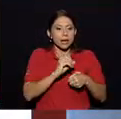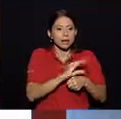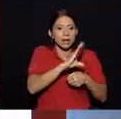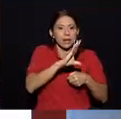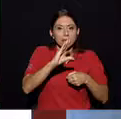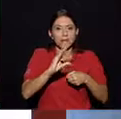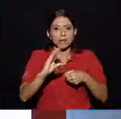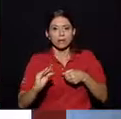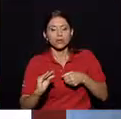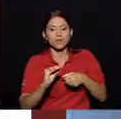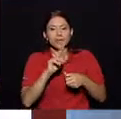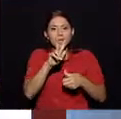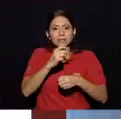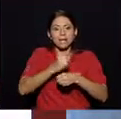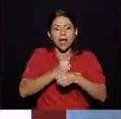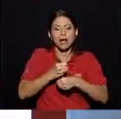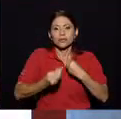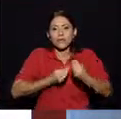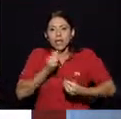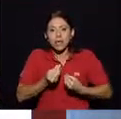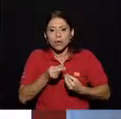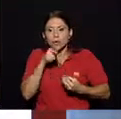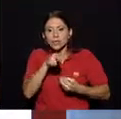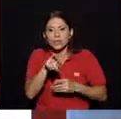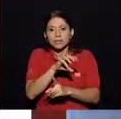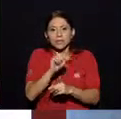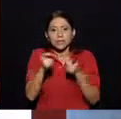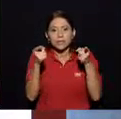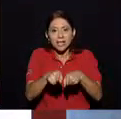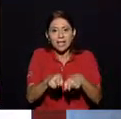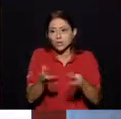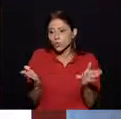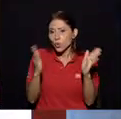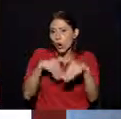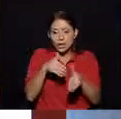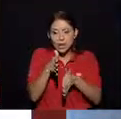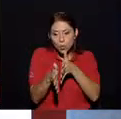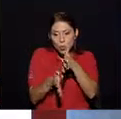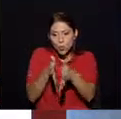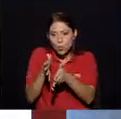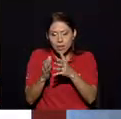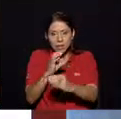esas condiciones se dan, cuando no hay cuidado sustituto adecuado,